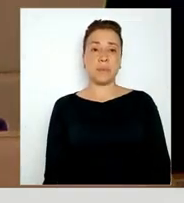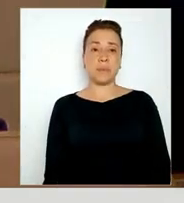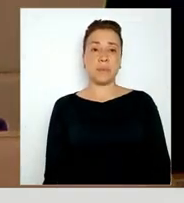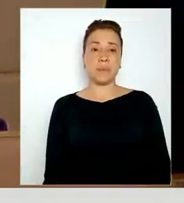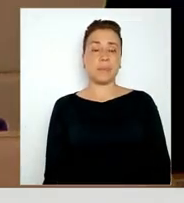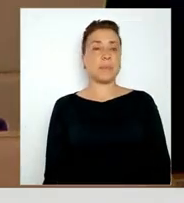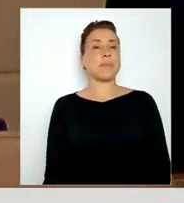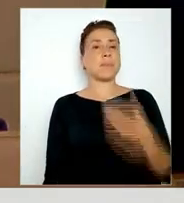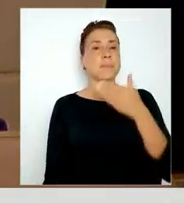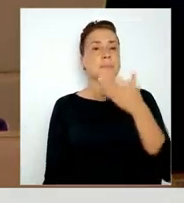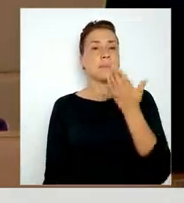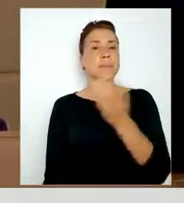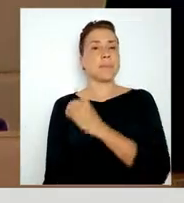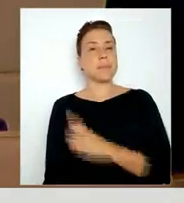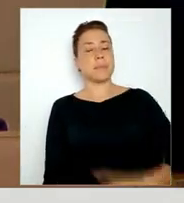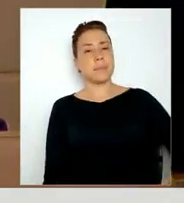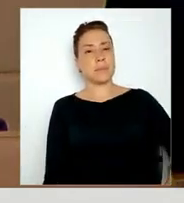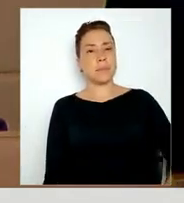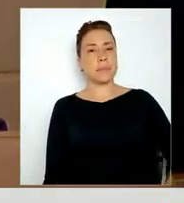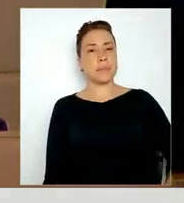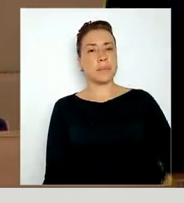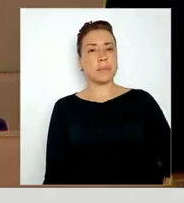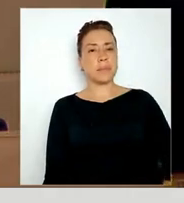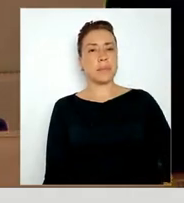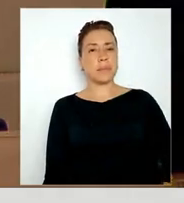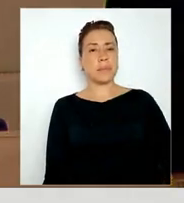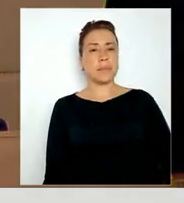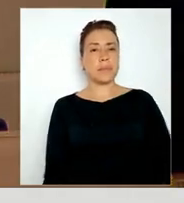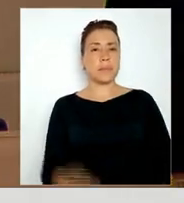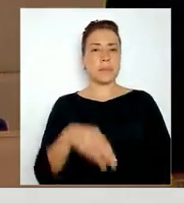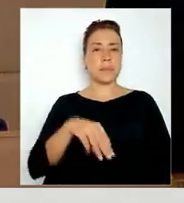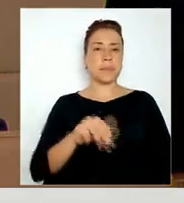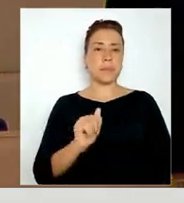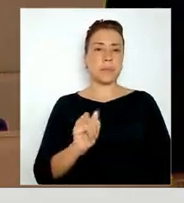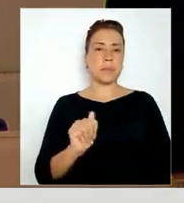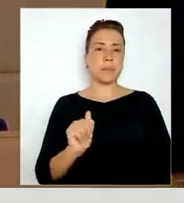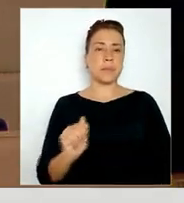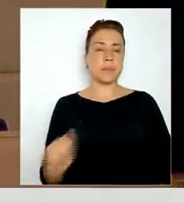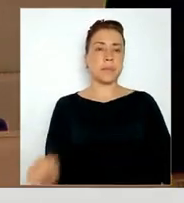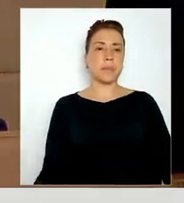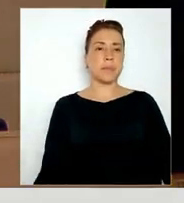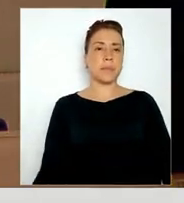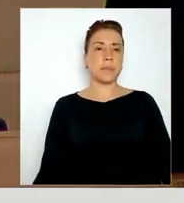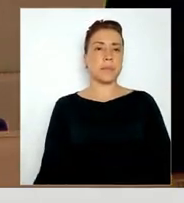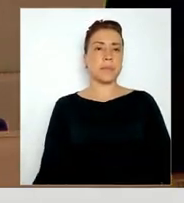al distinguido diputado Luis Maya adelante diputado maya